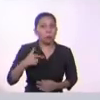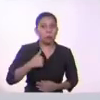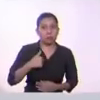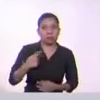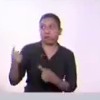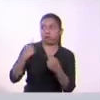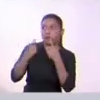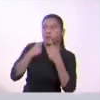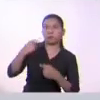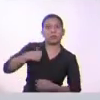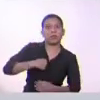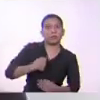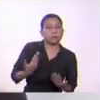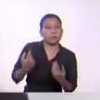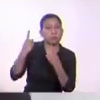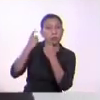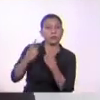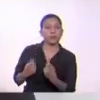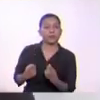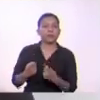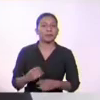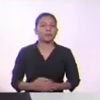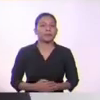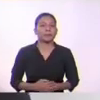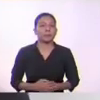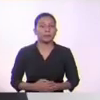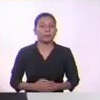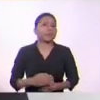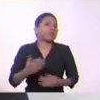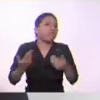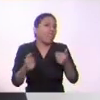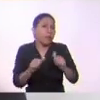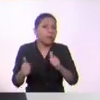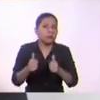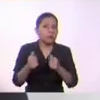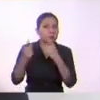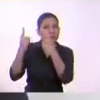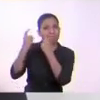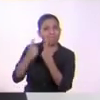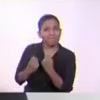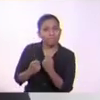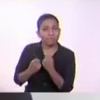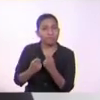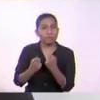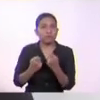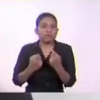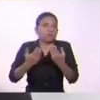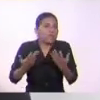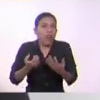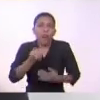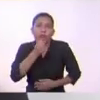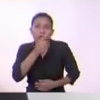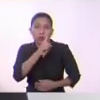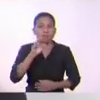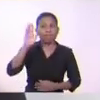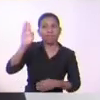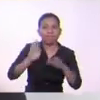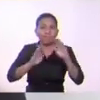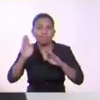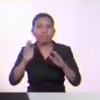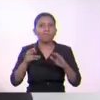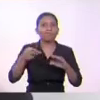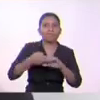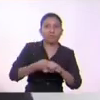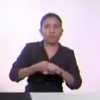hagan las preguntas. Dependiendo del tipo de entrevista en la que te soliciten participar, así